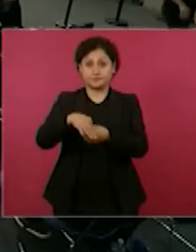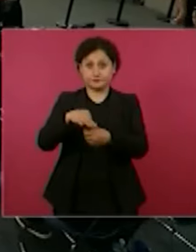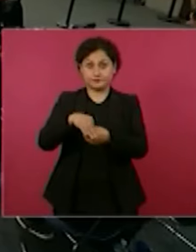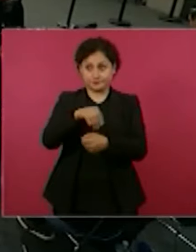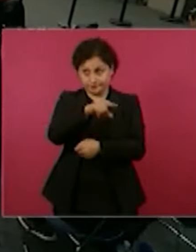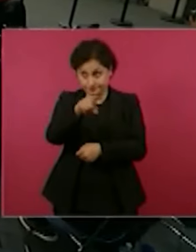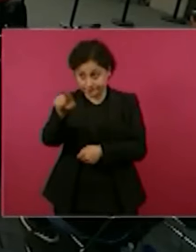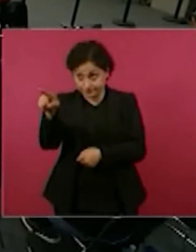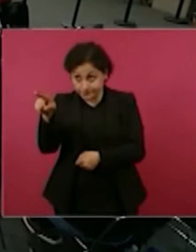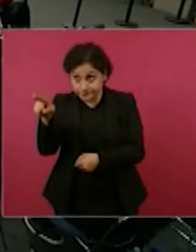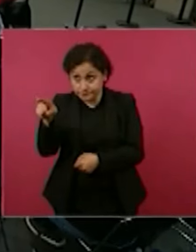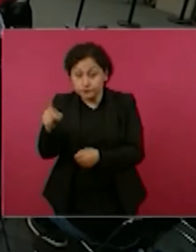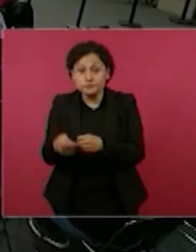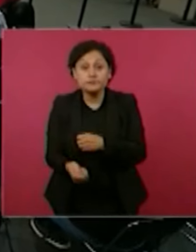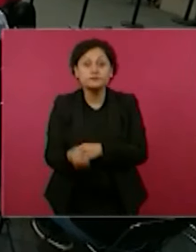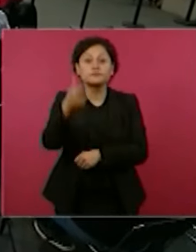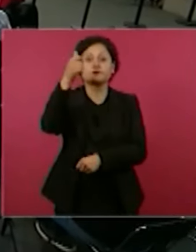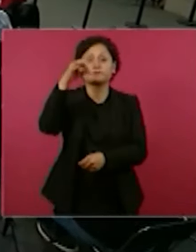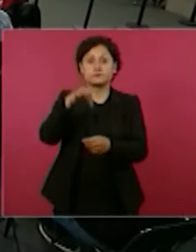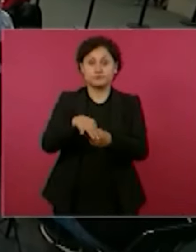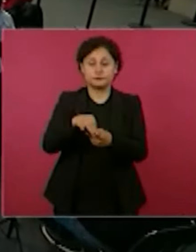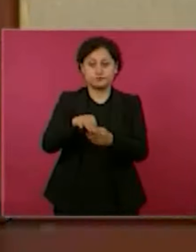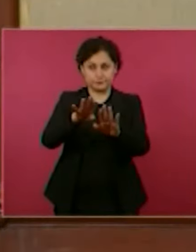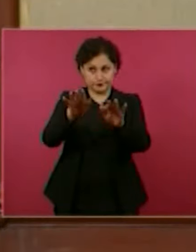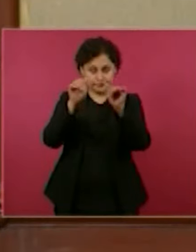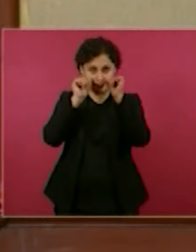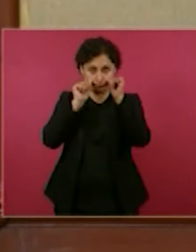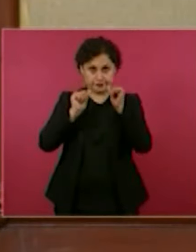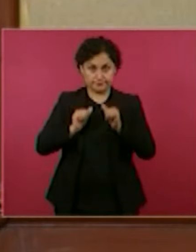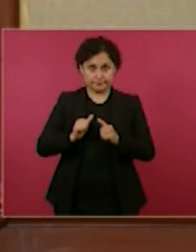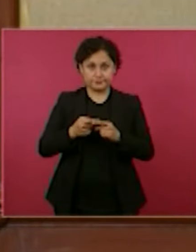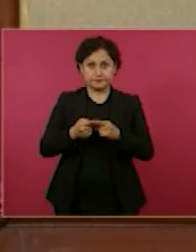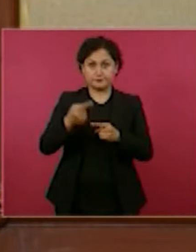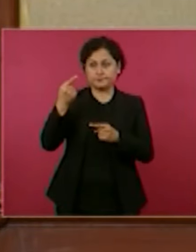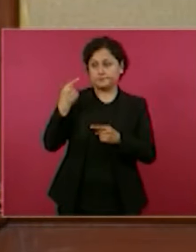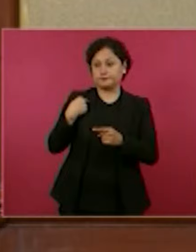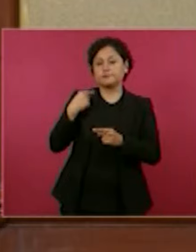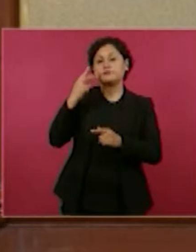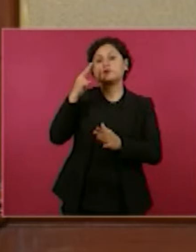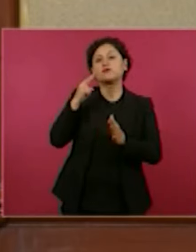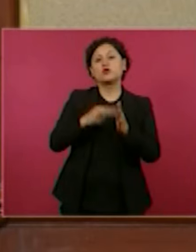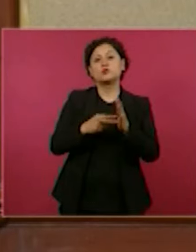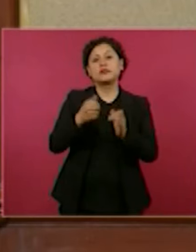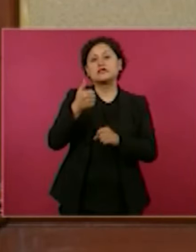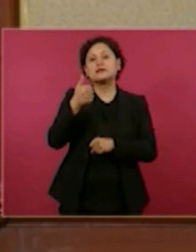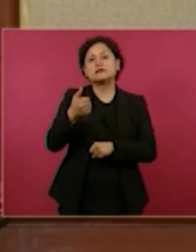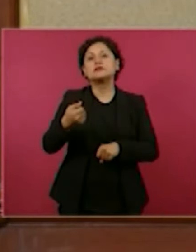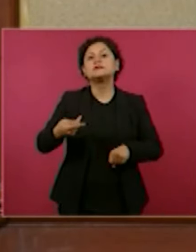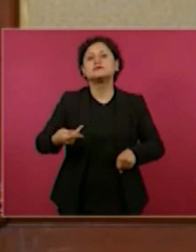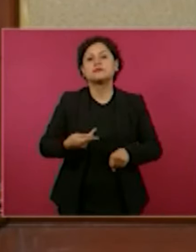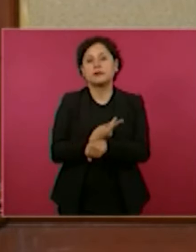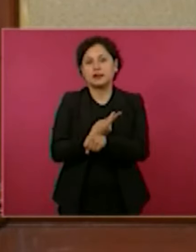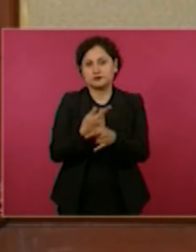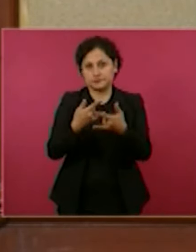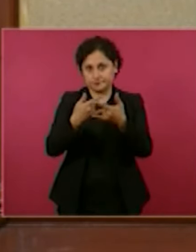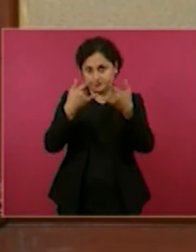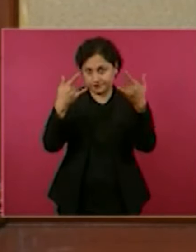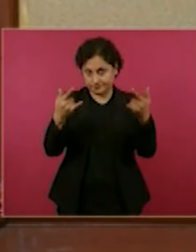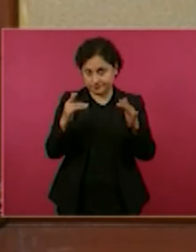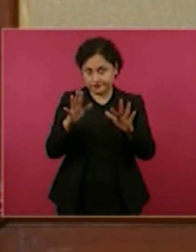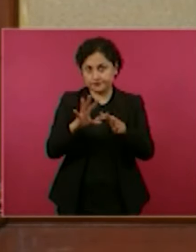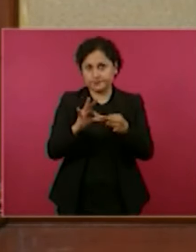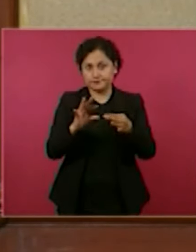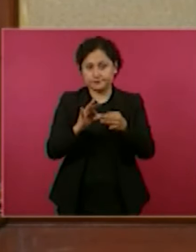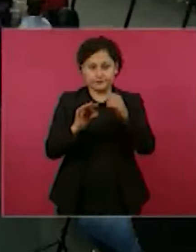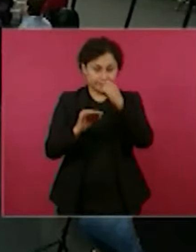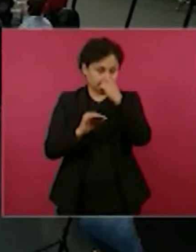sí, voto oculto, ¿no? Uh-huh. Pero no cambiaría es de qué tamaño es el voto oculto, en qué